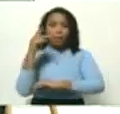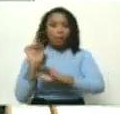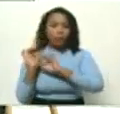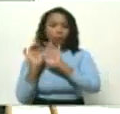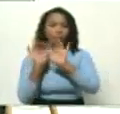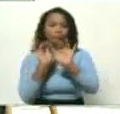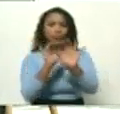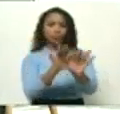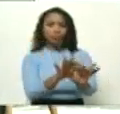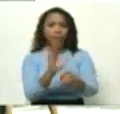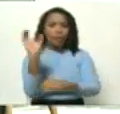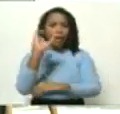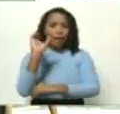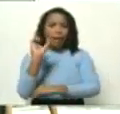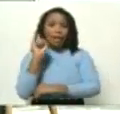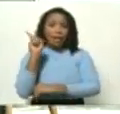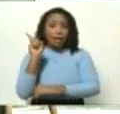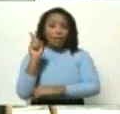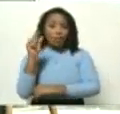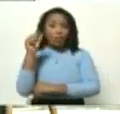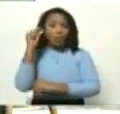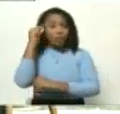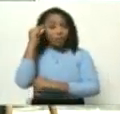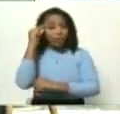de Caracas, y eso será un día